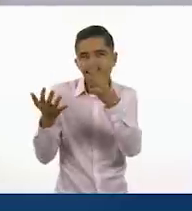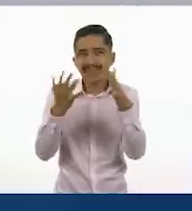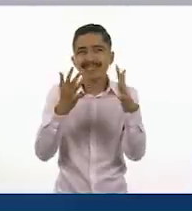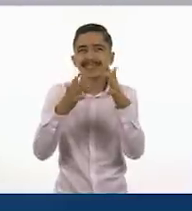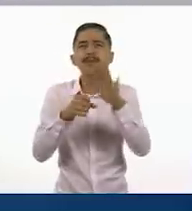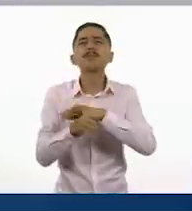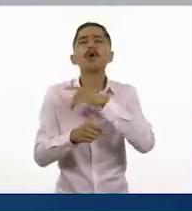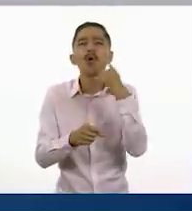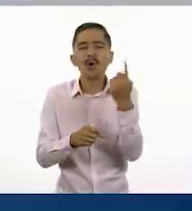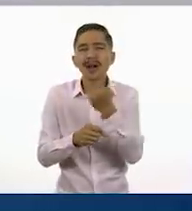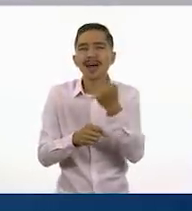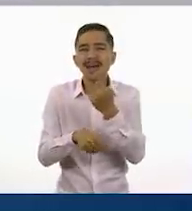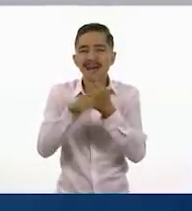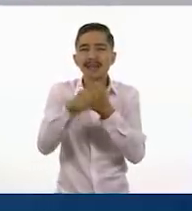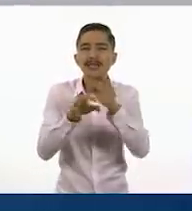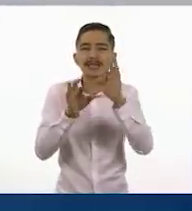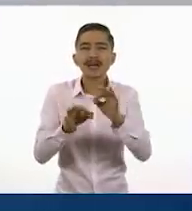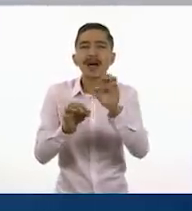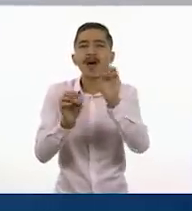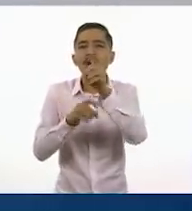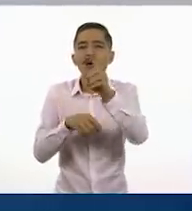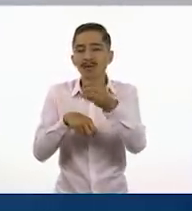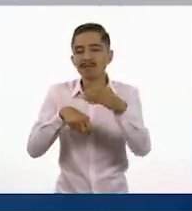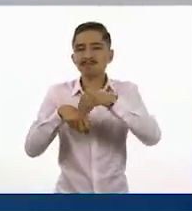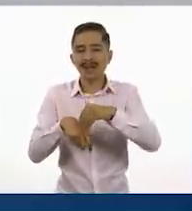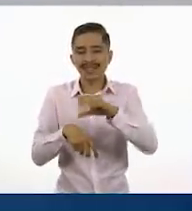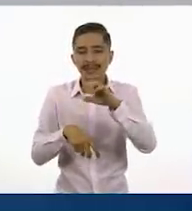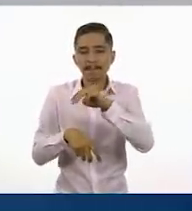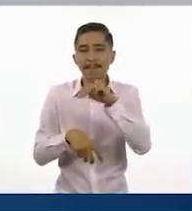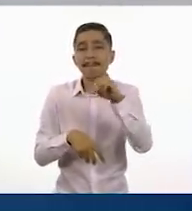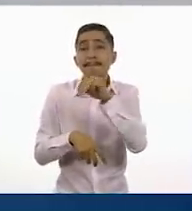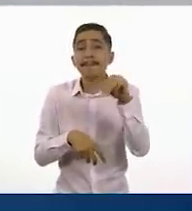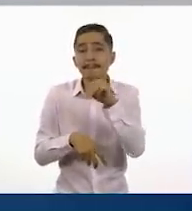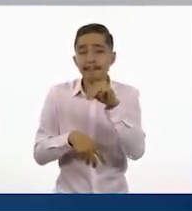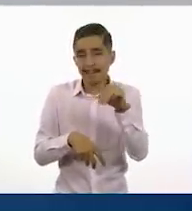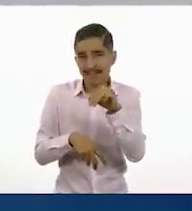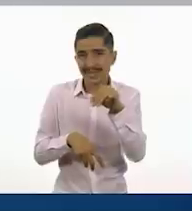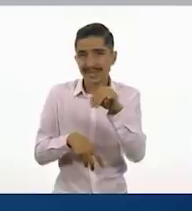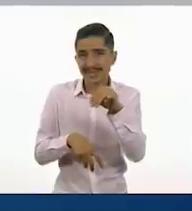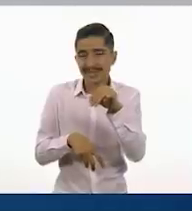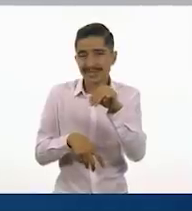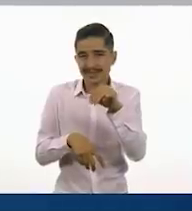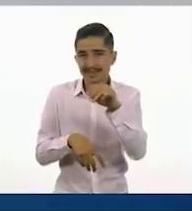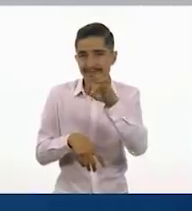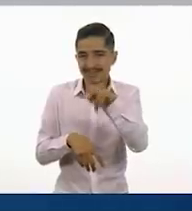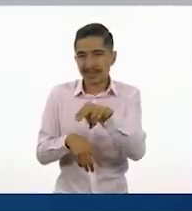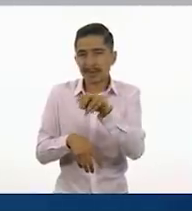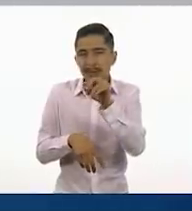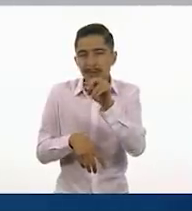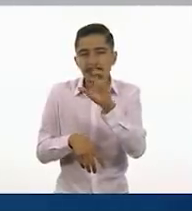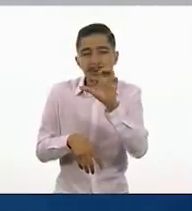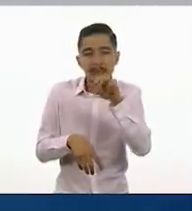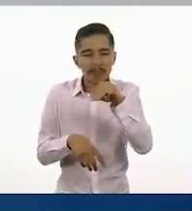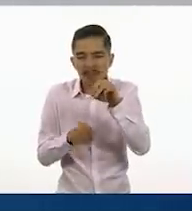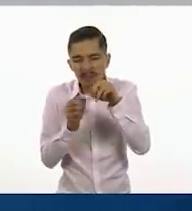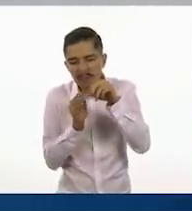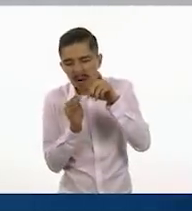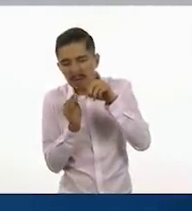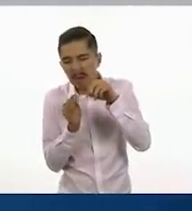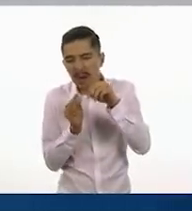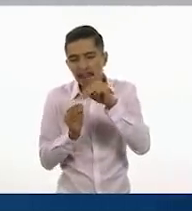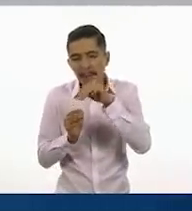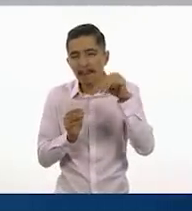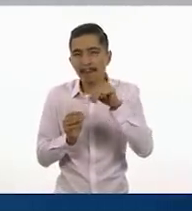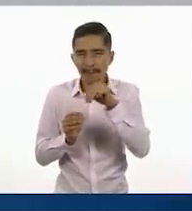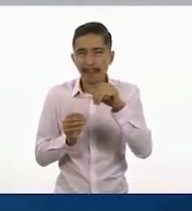Porque no se están considerando los centímetros. Ujú. Ujú. Los milímetros. Los milímetros, exactamente. No sé si en casa, si